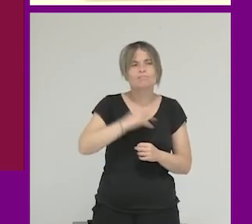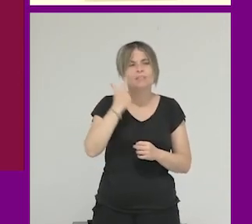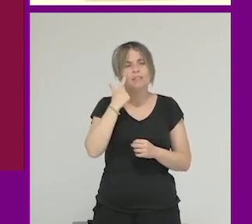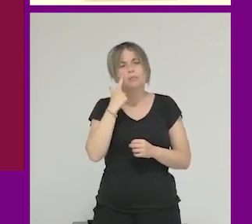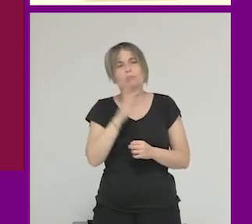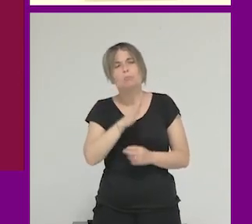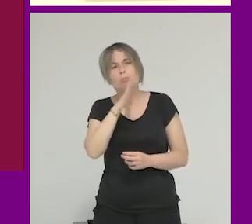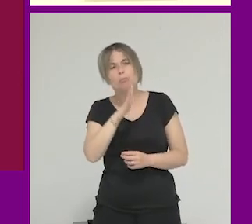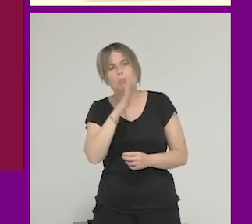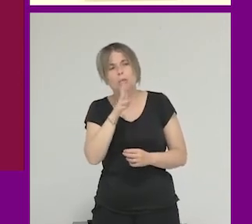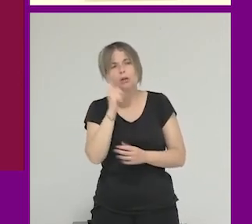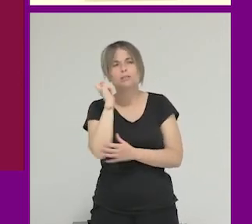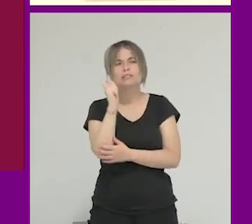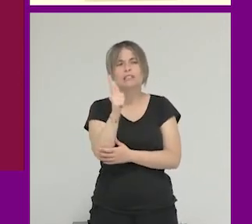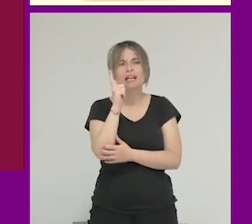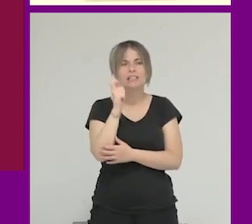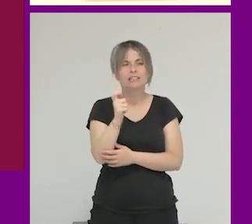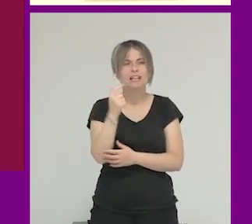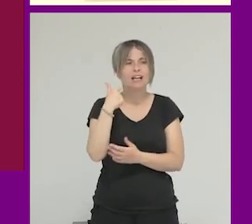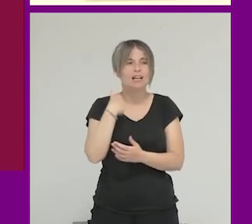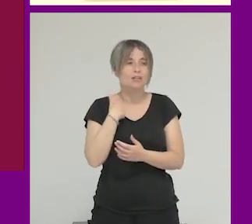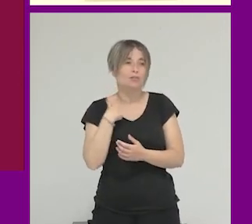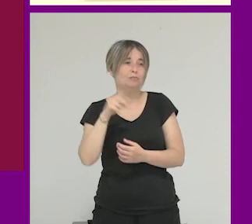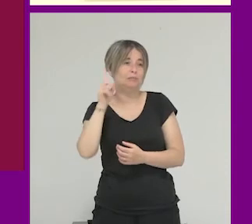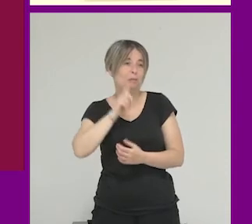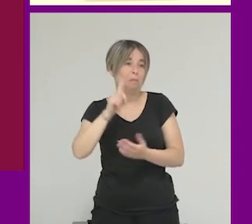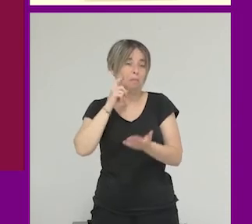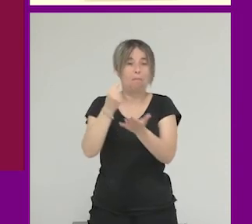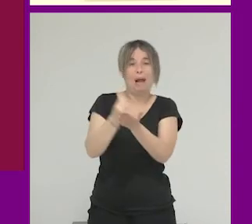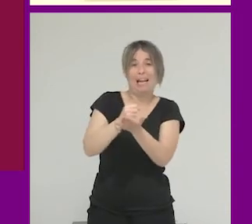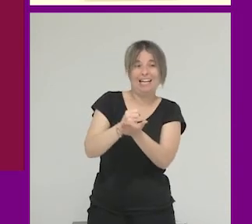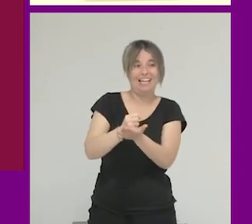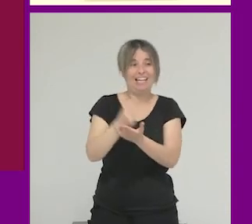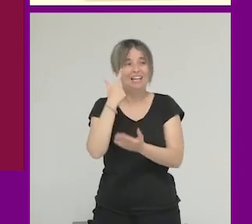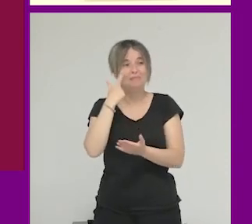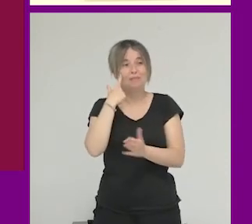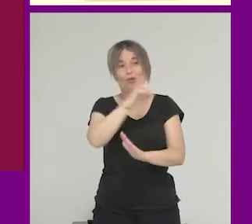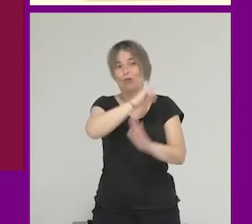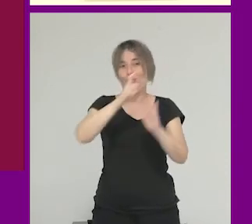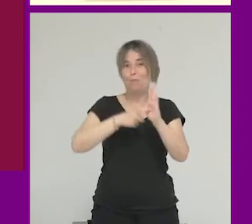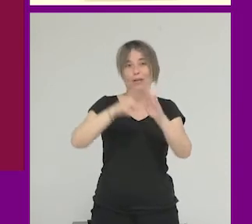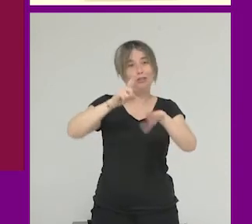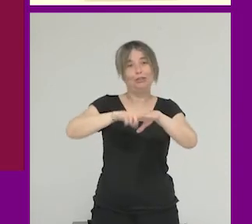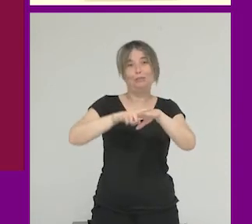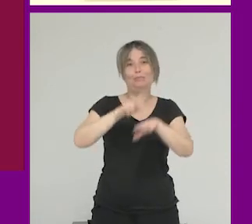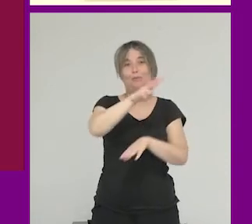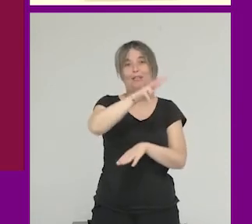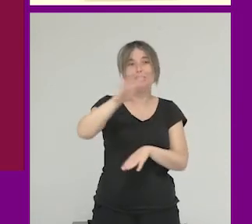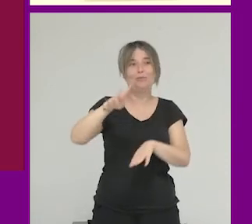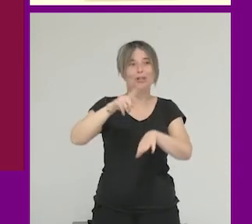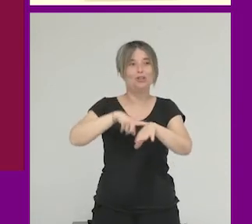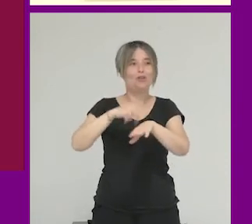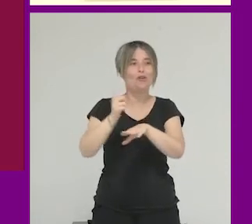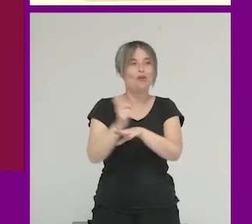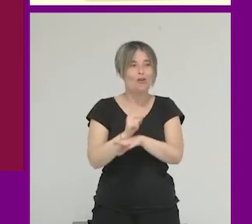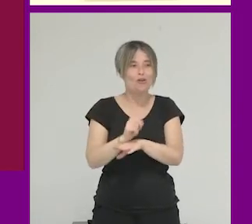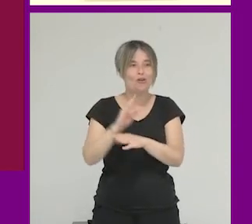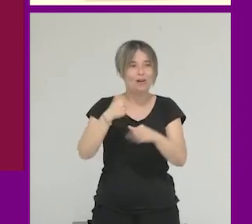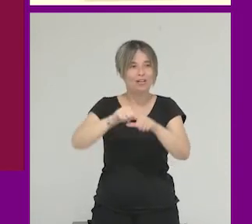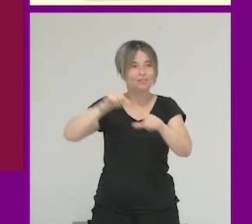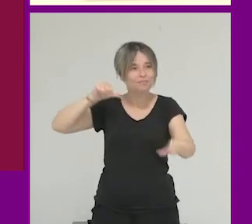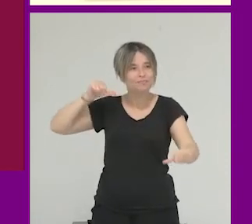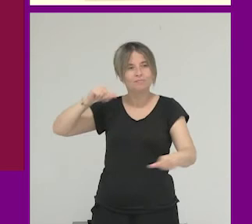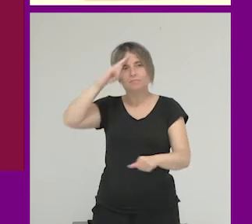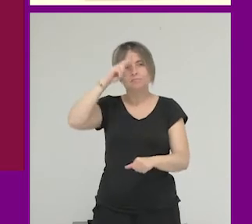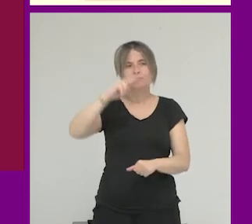nik beti esaten dute, desde que soy marika tiempo completo, esaten dut, ze azkenengo urteetan zelan irudikatu dut nire aita izateko